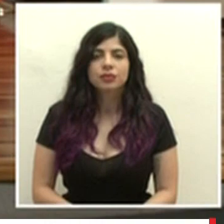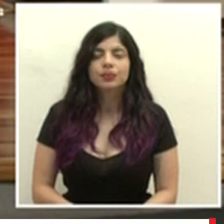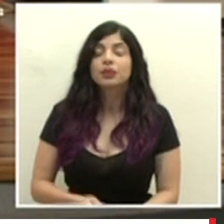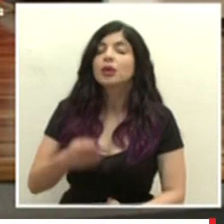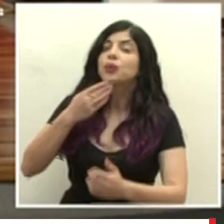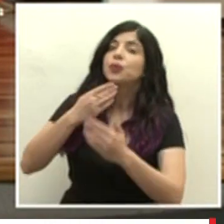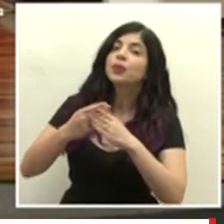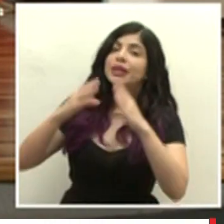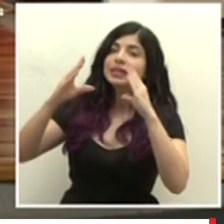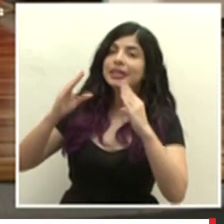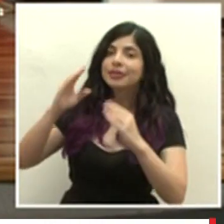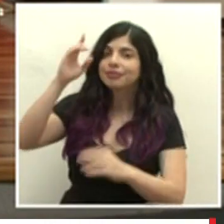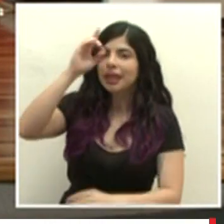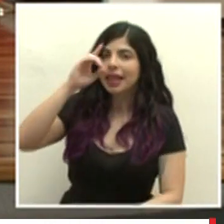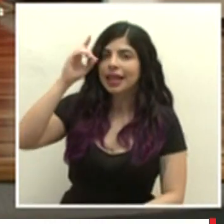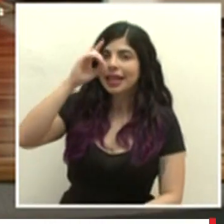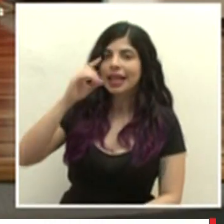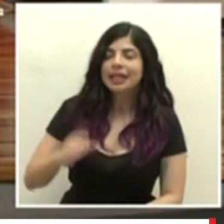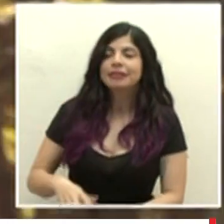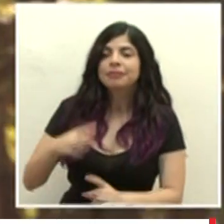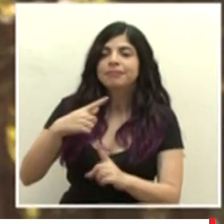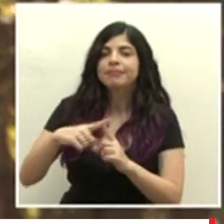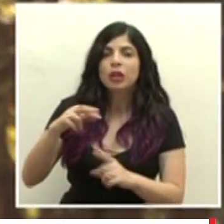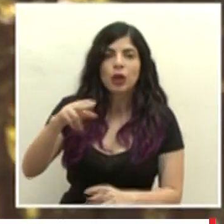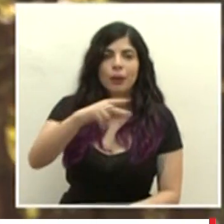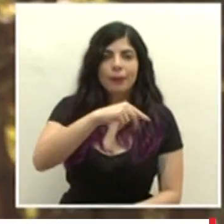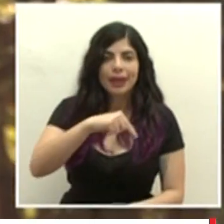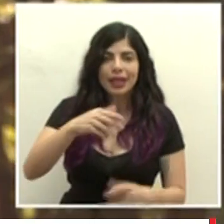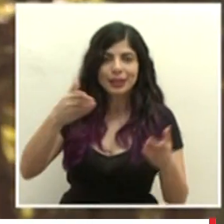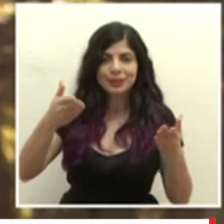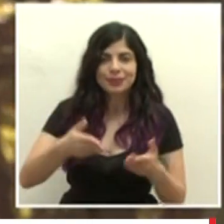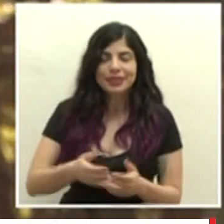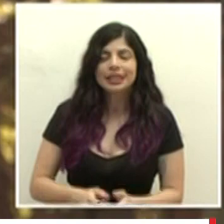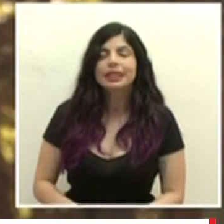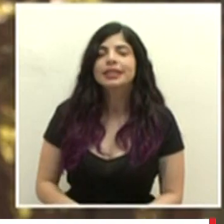Buenas tardes, don Daniel y a los compañeros acá presentes.